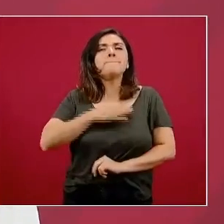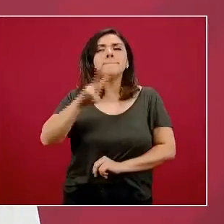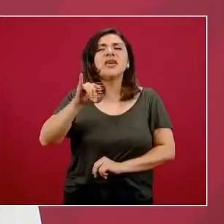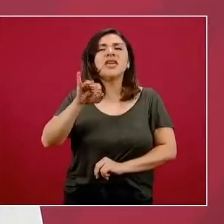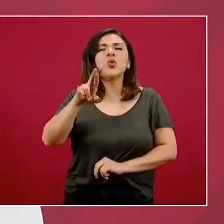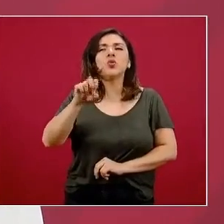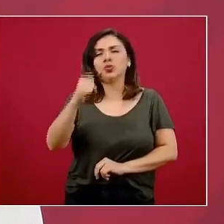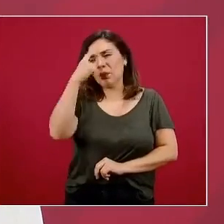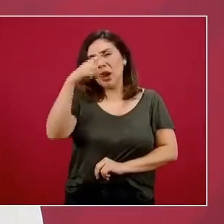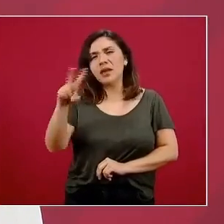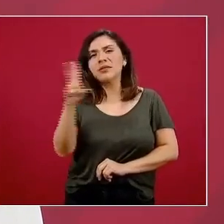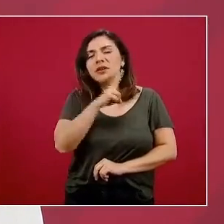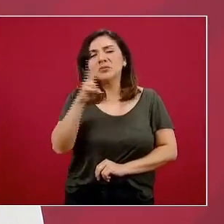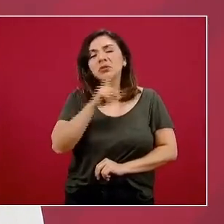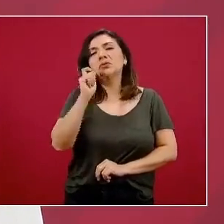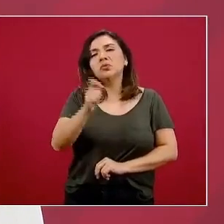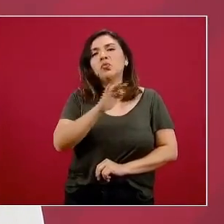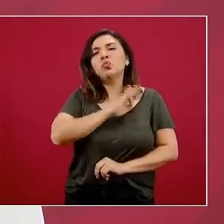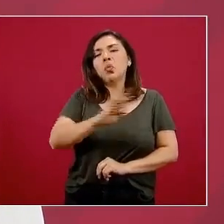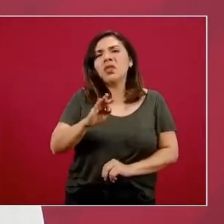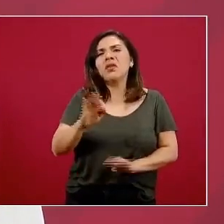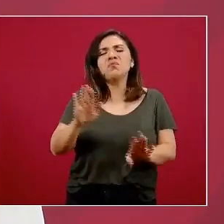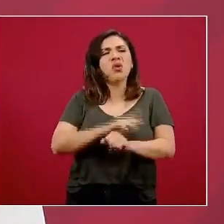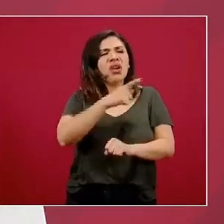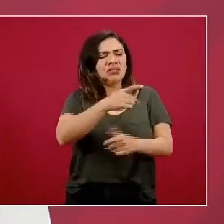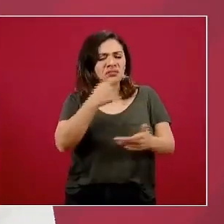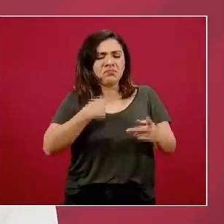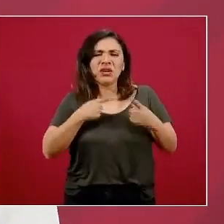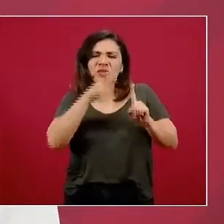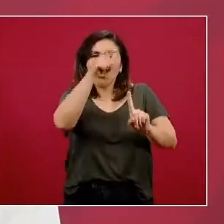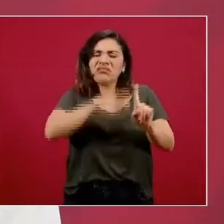respiratorios, que podrían explicar esos síntomas.